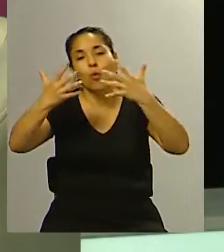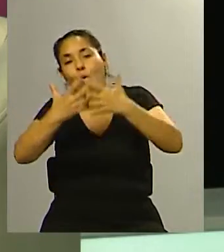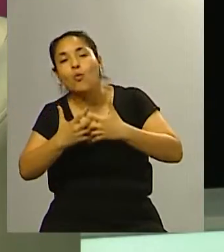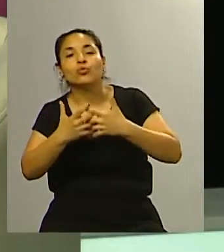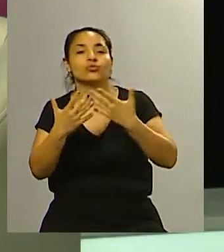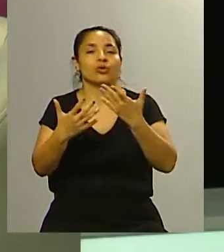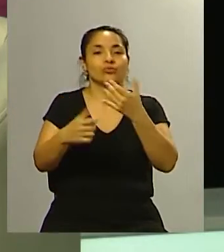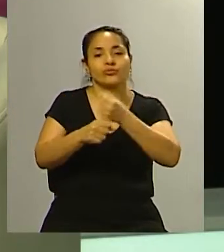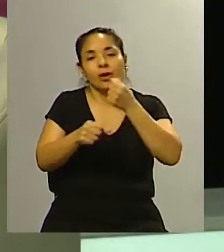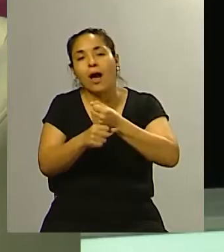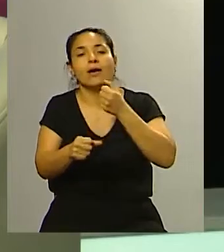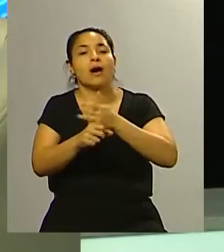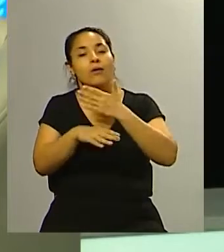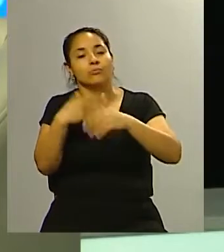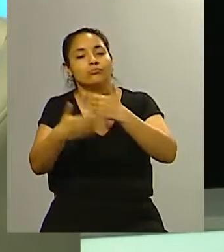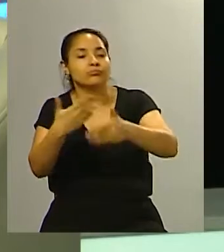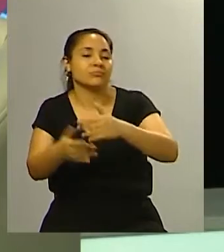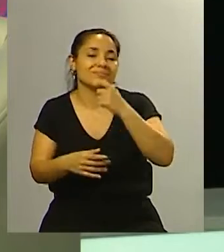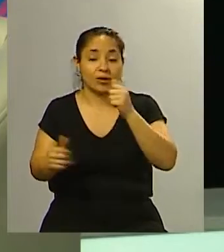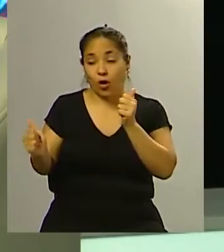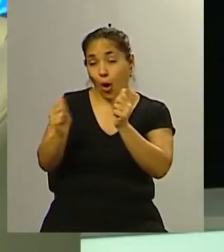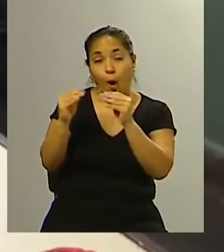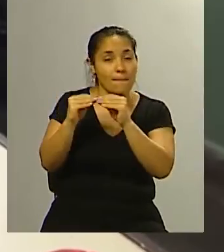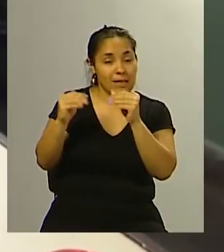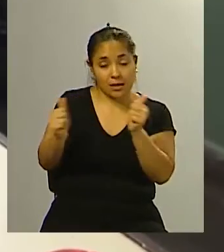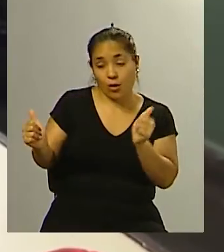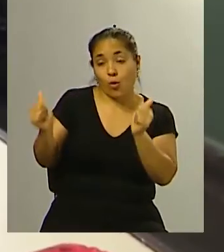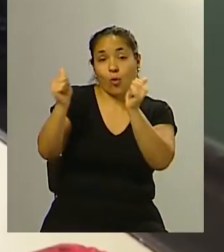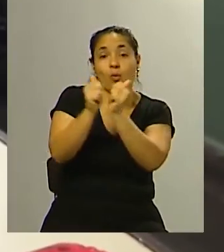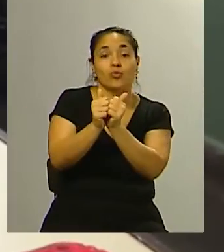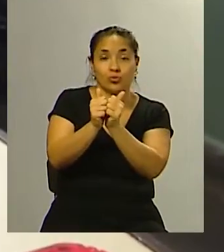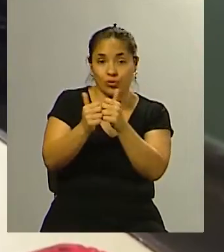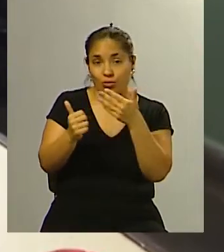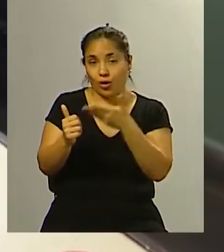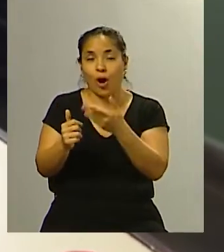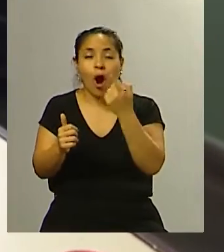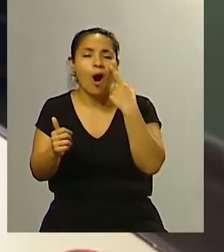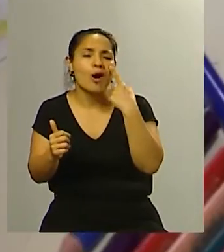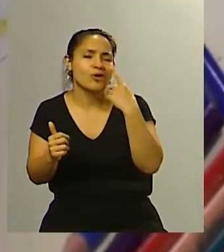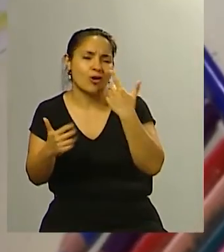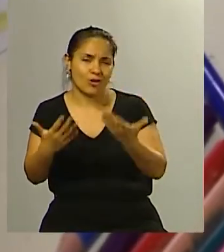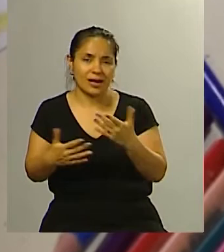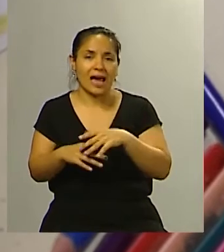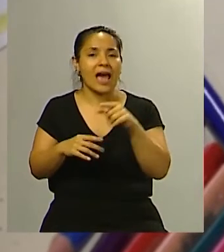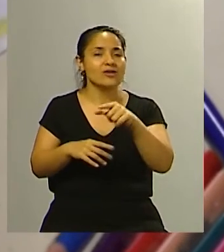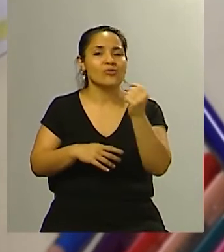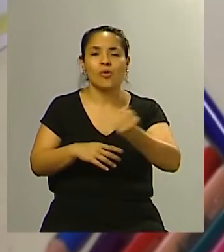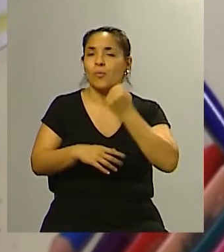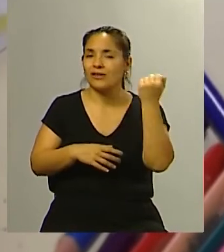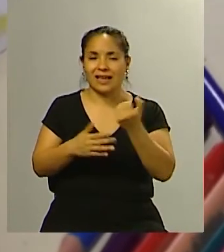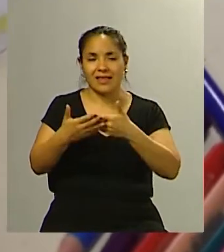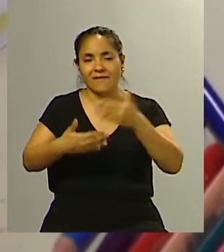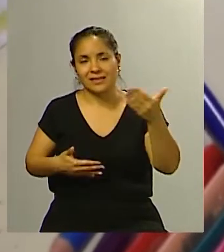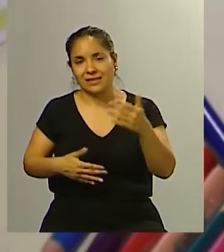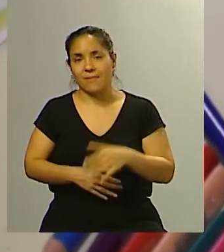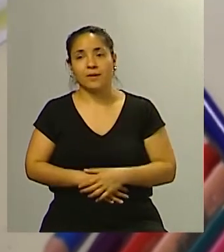ese instrumento, que el colega, que quien es evaluado, conozca. Y eso es un principio general de la evaluación. Sí. Siempre